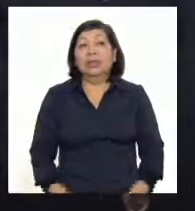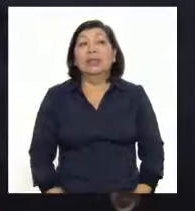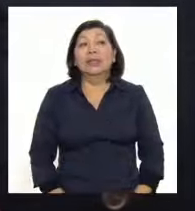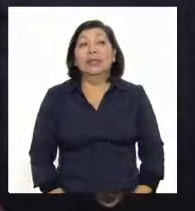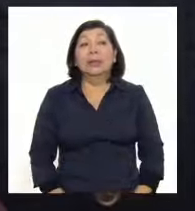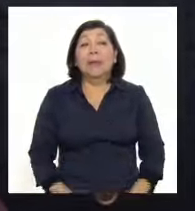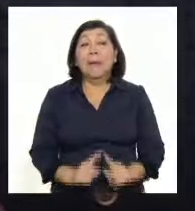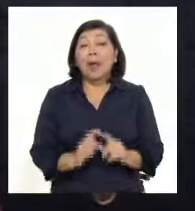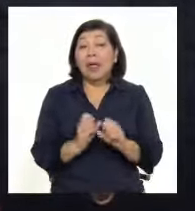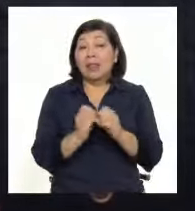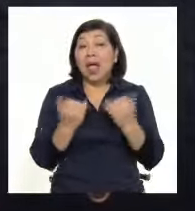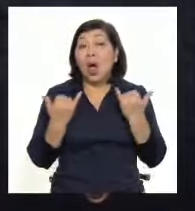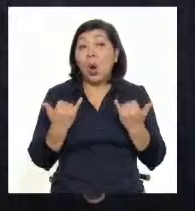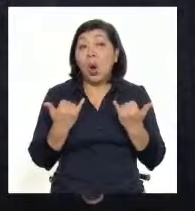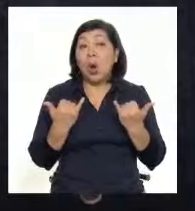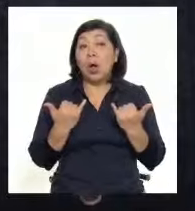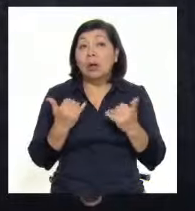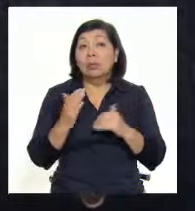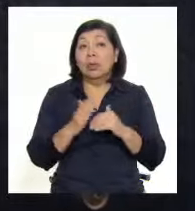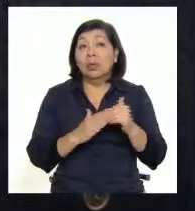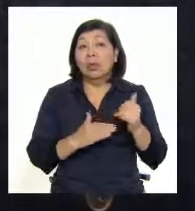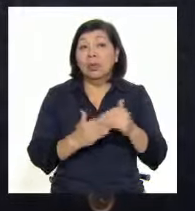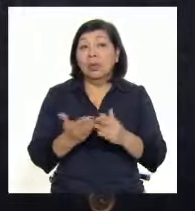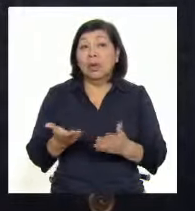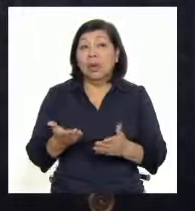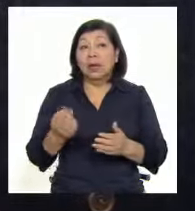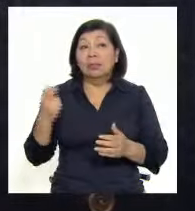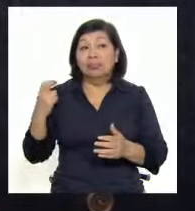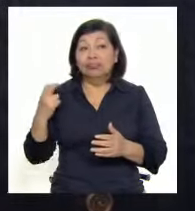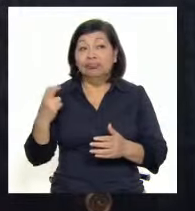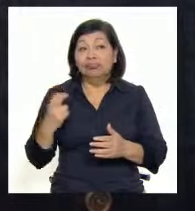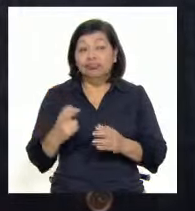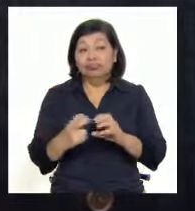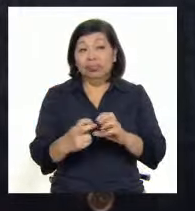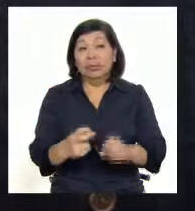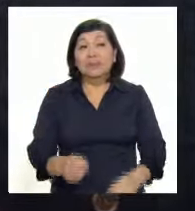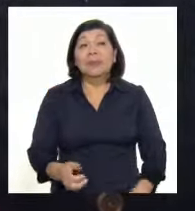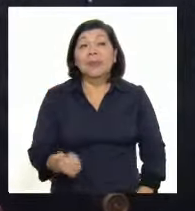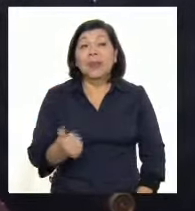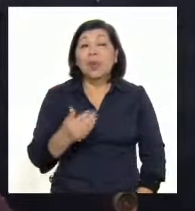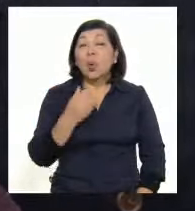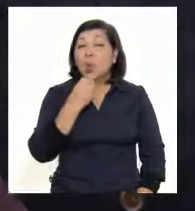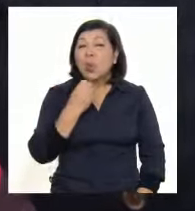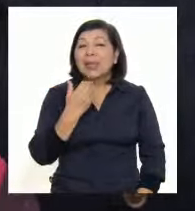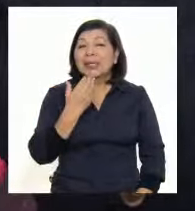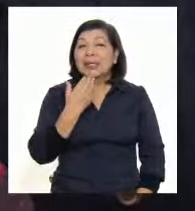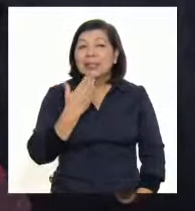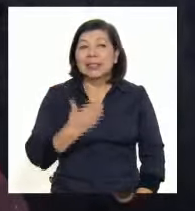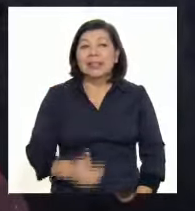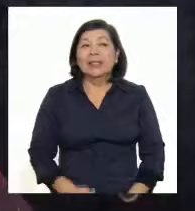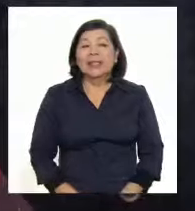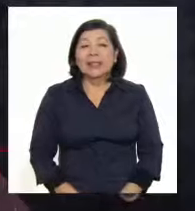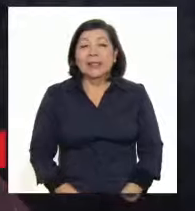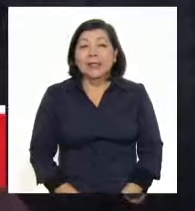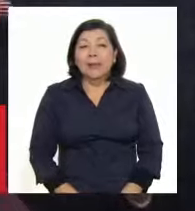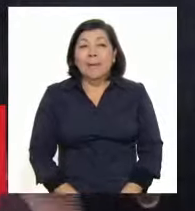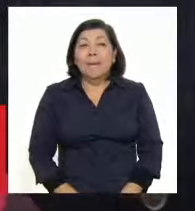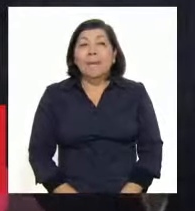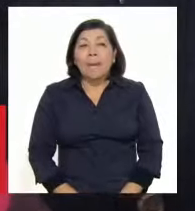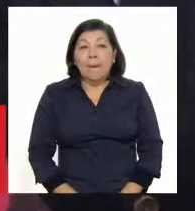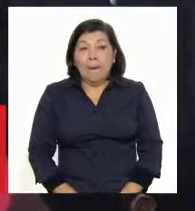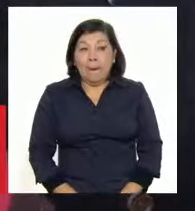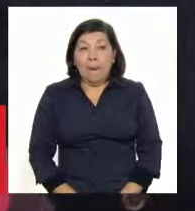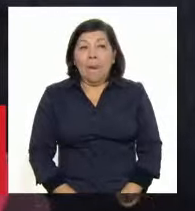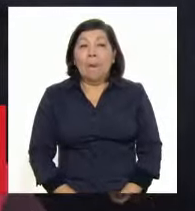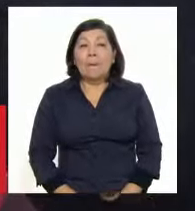se daría el día de hoy para la construcción de una estación del metro de la línea 2. Ariana, cuéntanos los detalles. Son toda